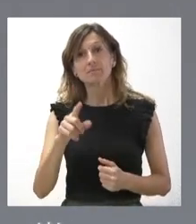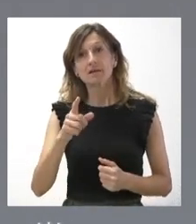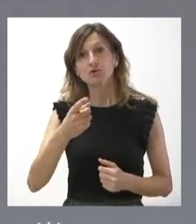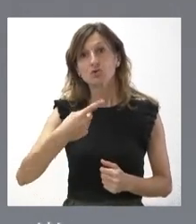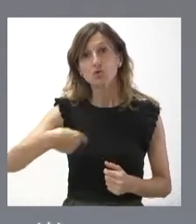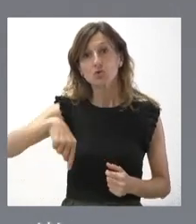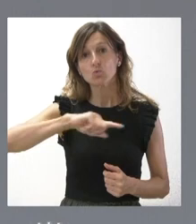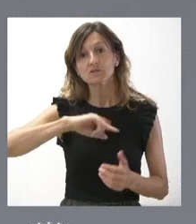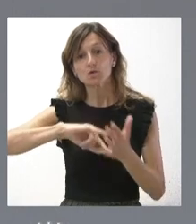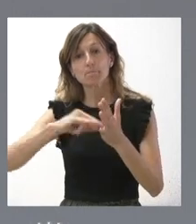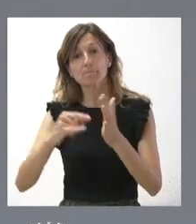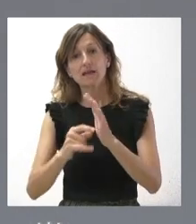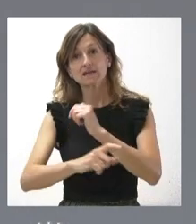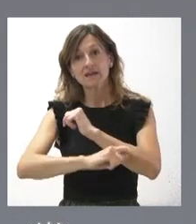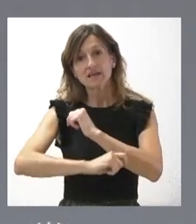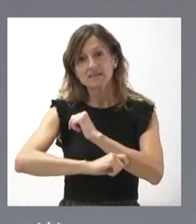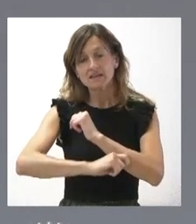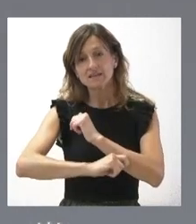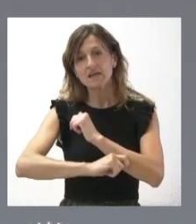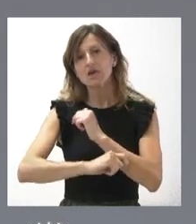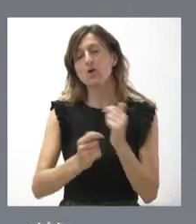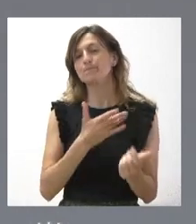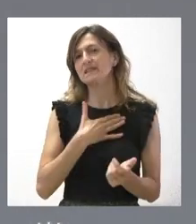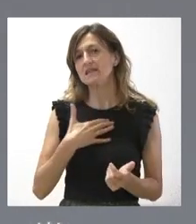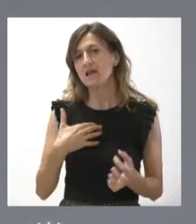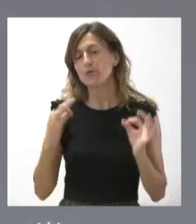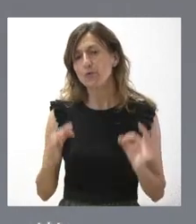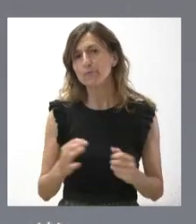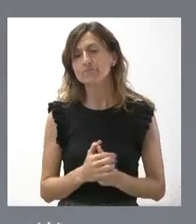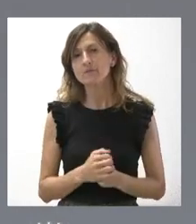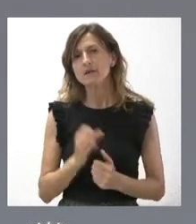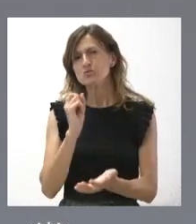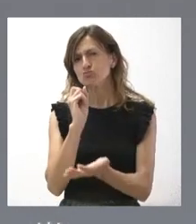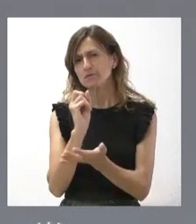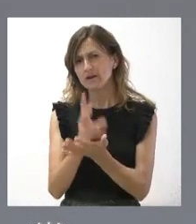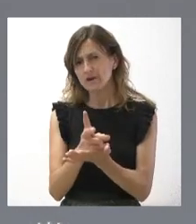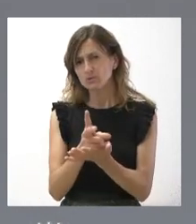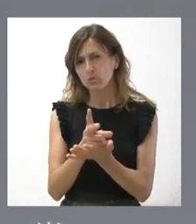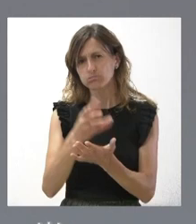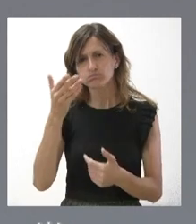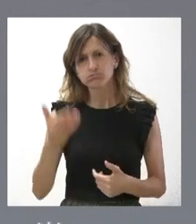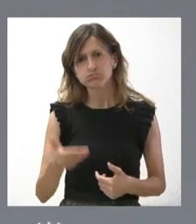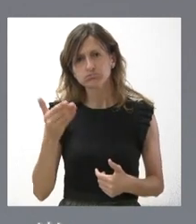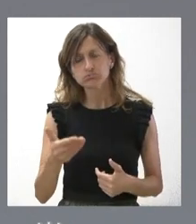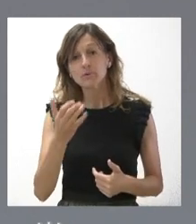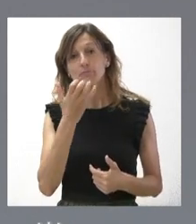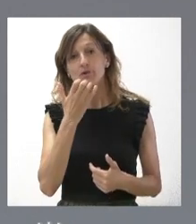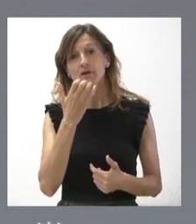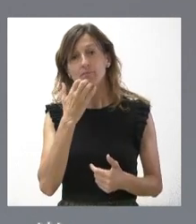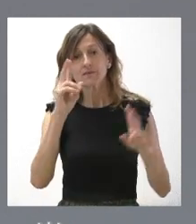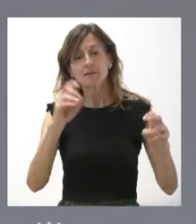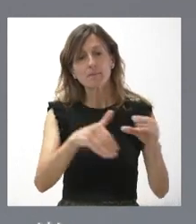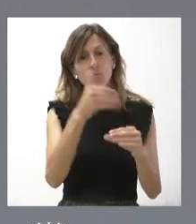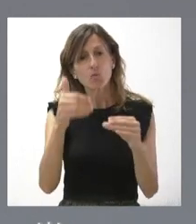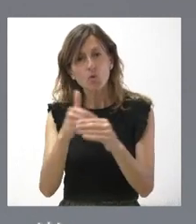nuestro plan estratégico contempla un reto tan importante como el de la